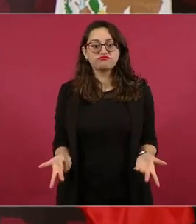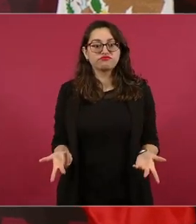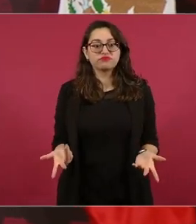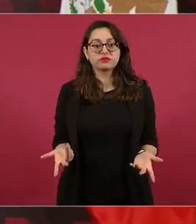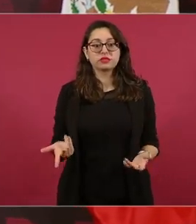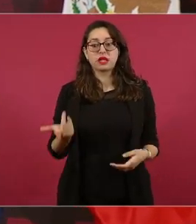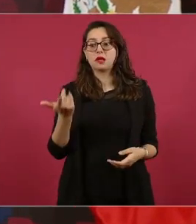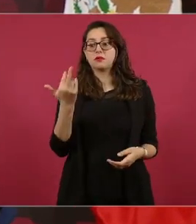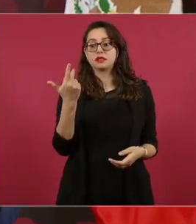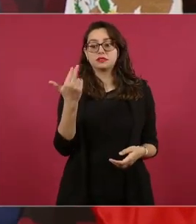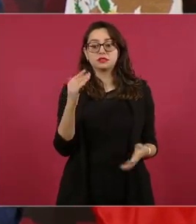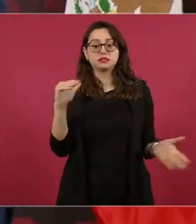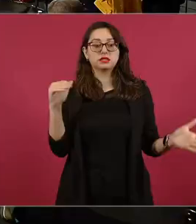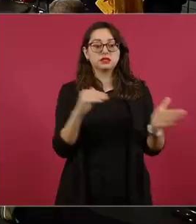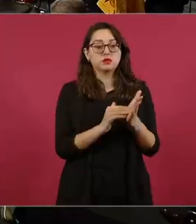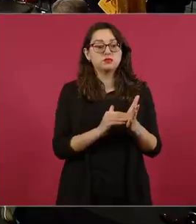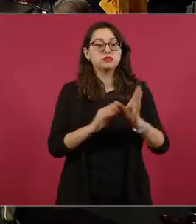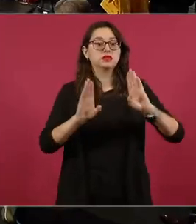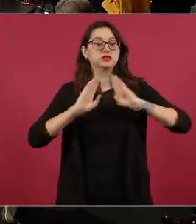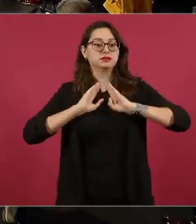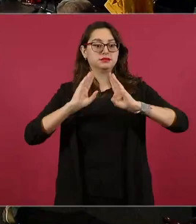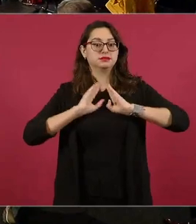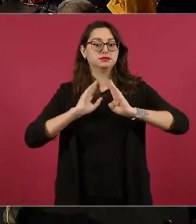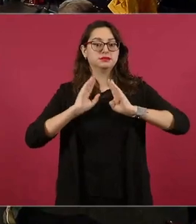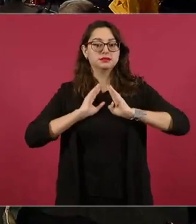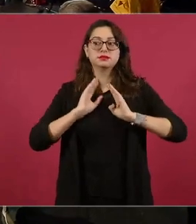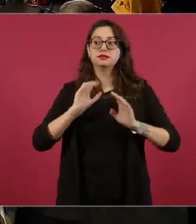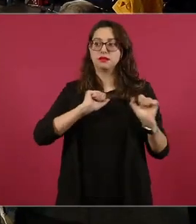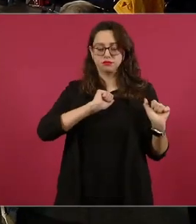25,000 elementos de las Fuerzas Armadas.